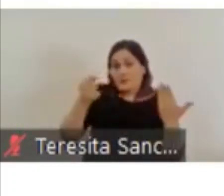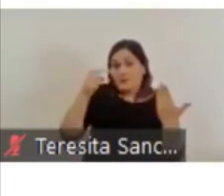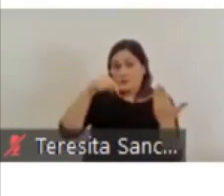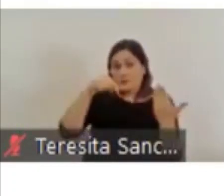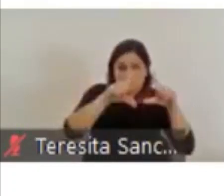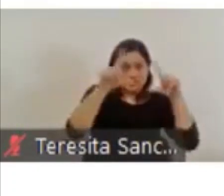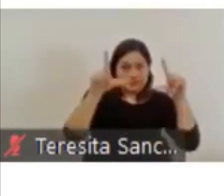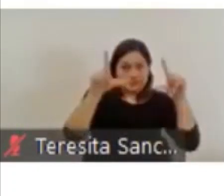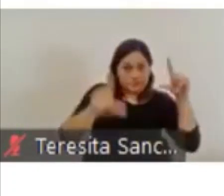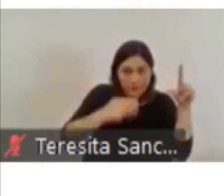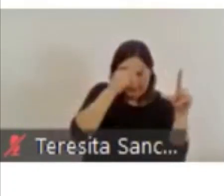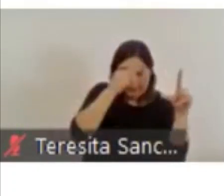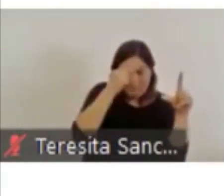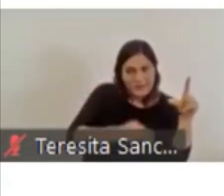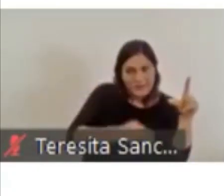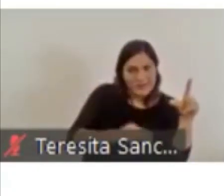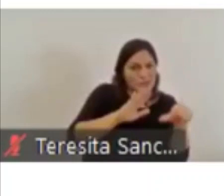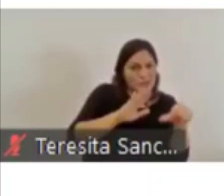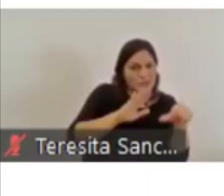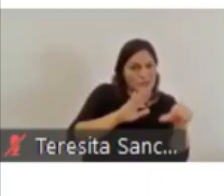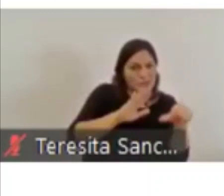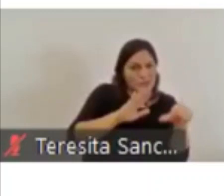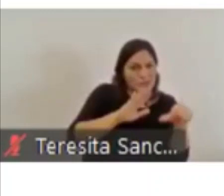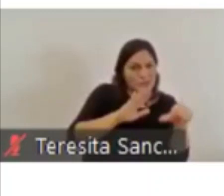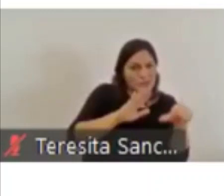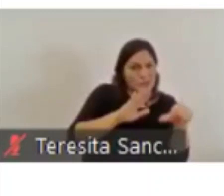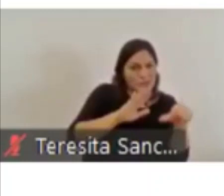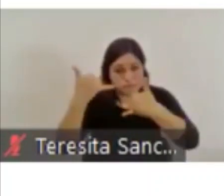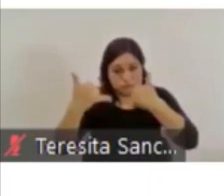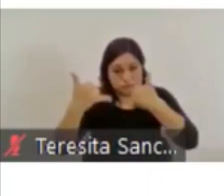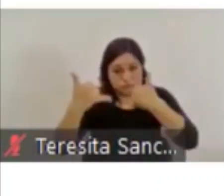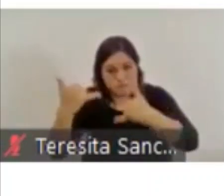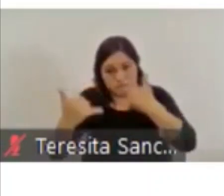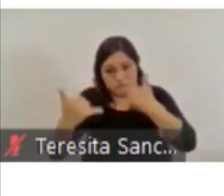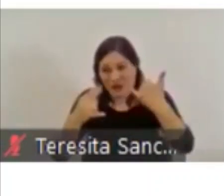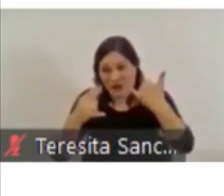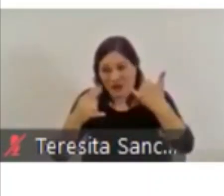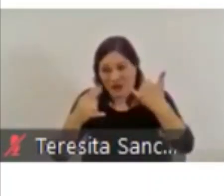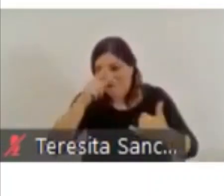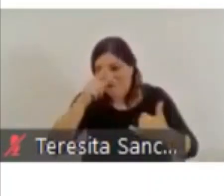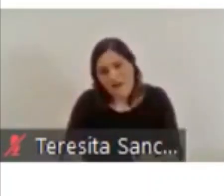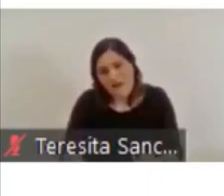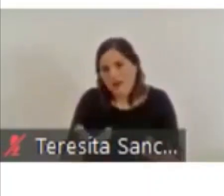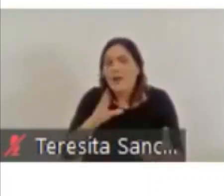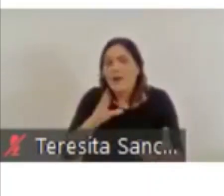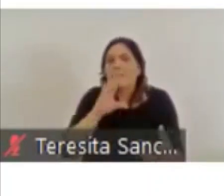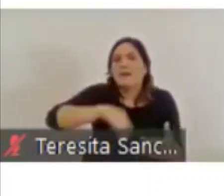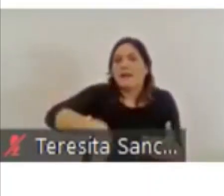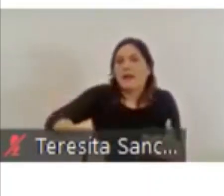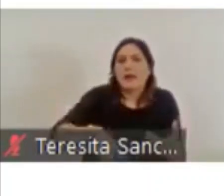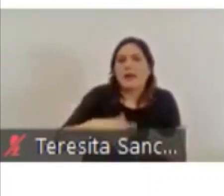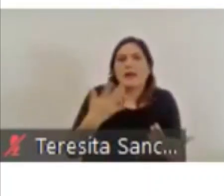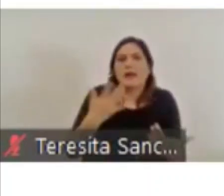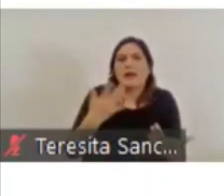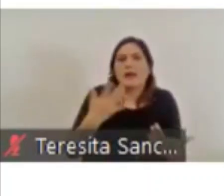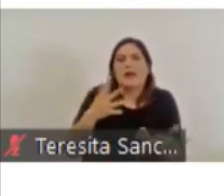los que más llamadas falsas tenemos durante el día al 911.